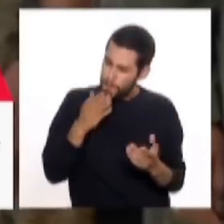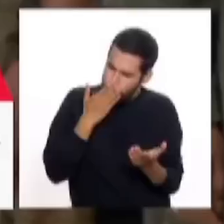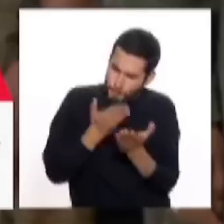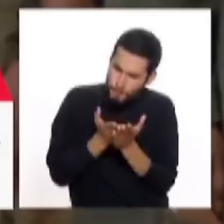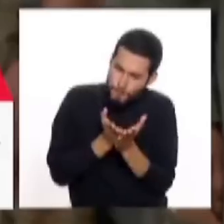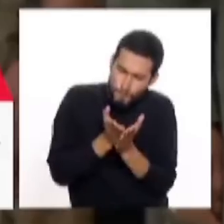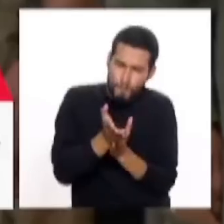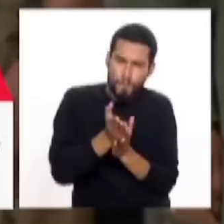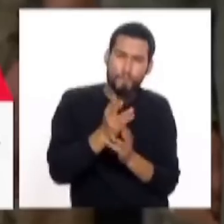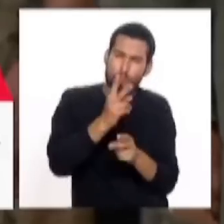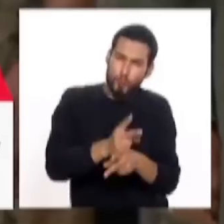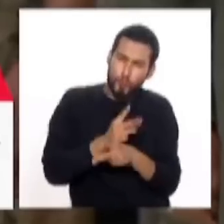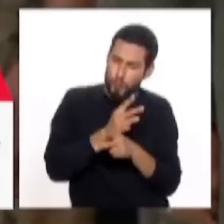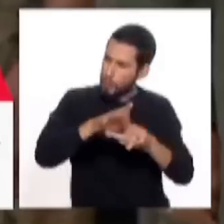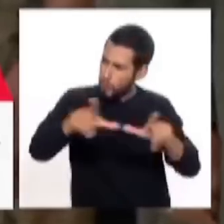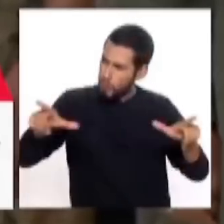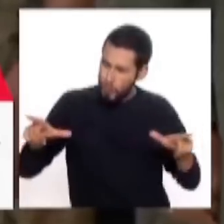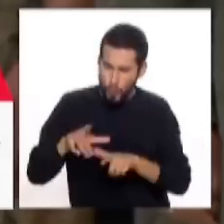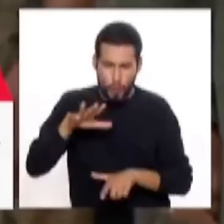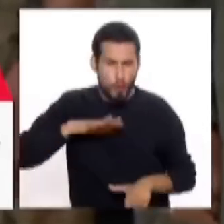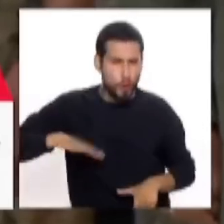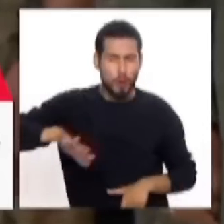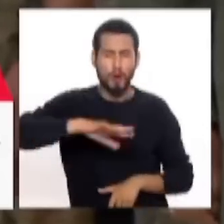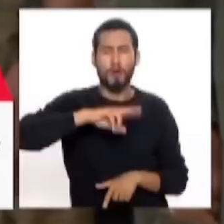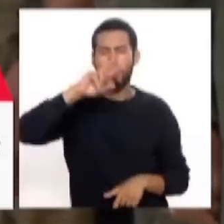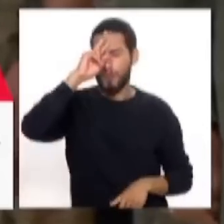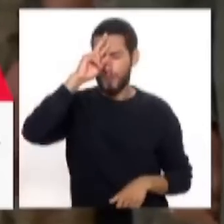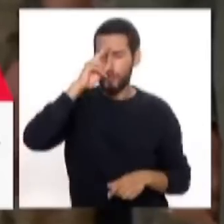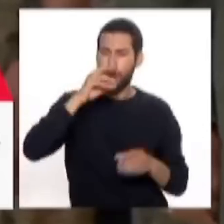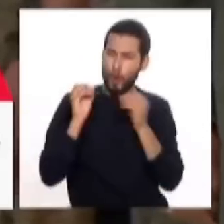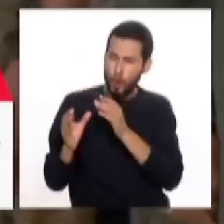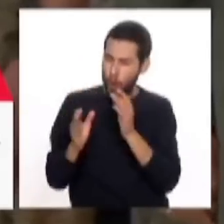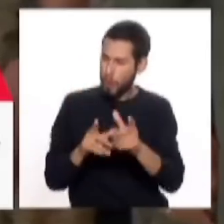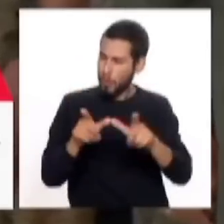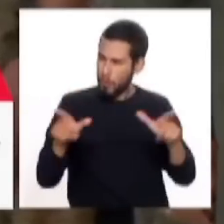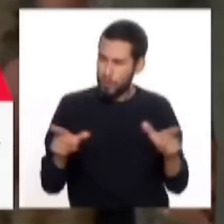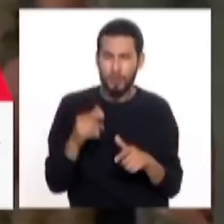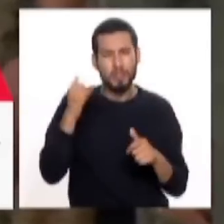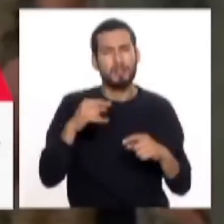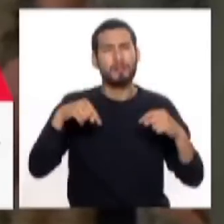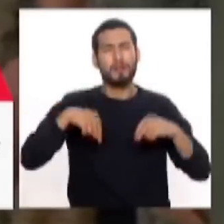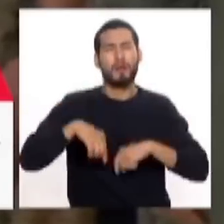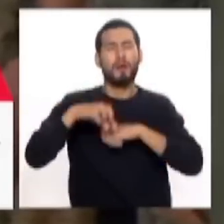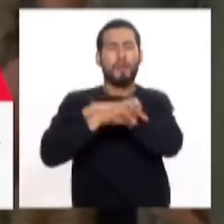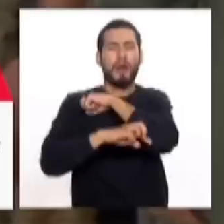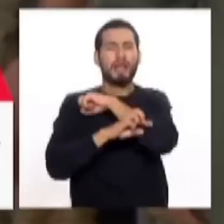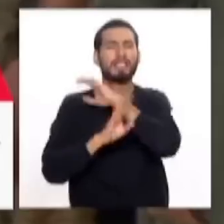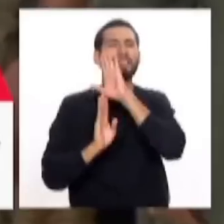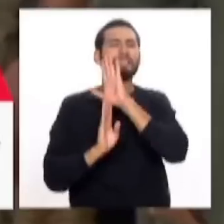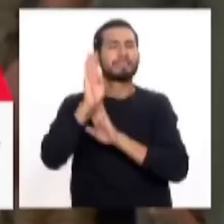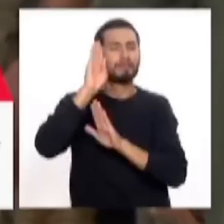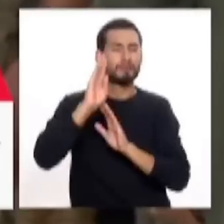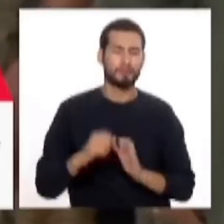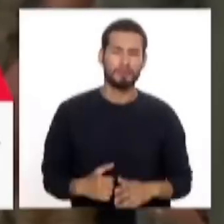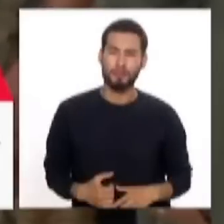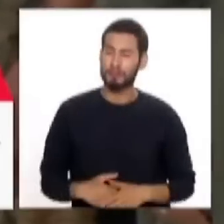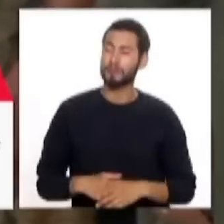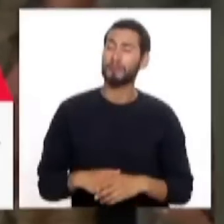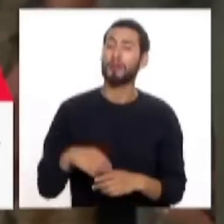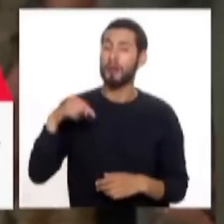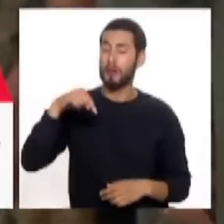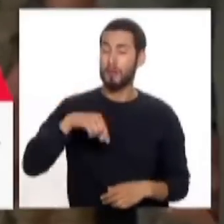integridad territorial, el orden interno y el desarrollo del país. El Perú reconoce